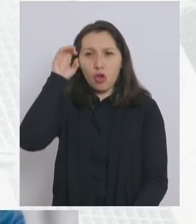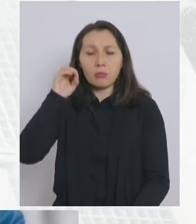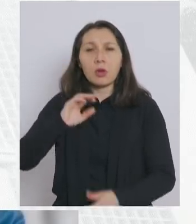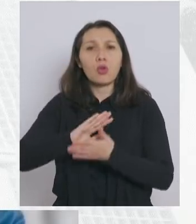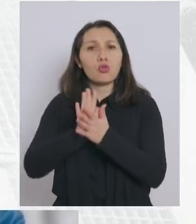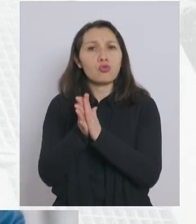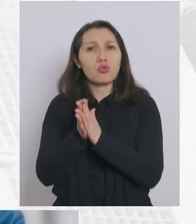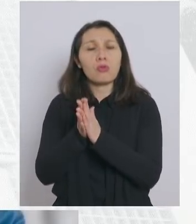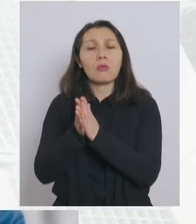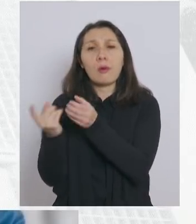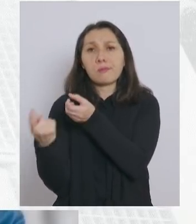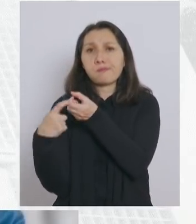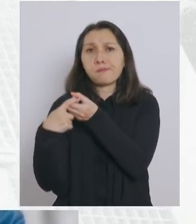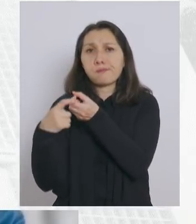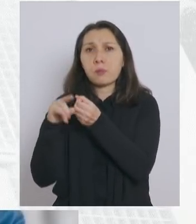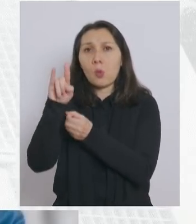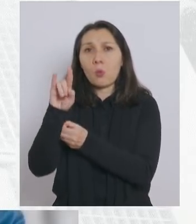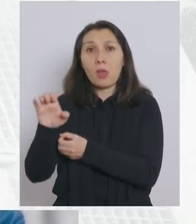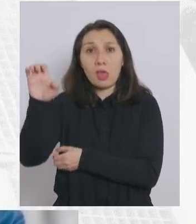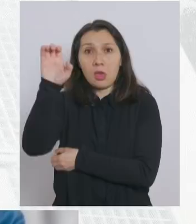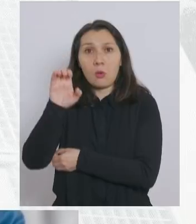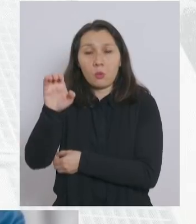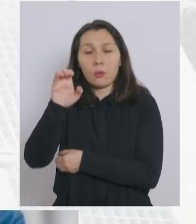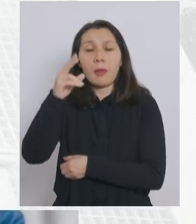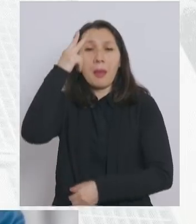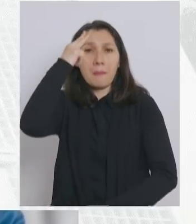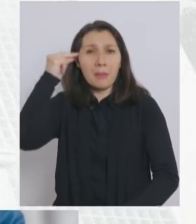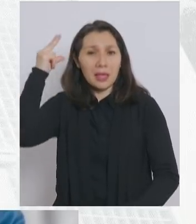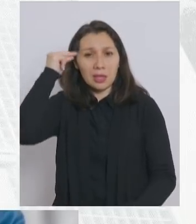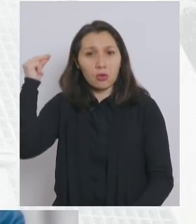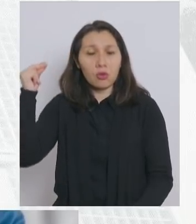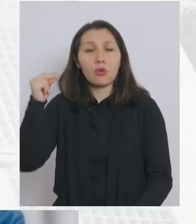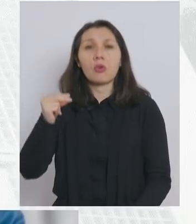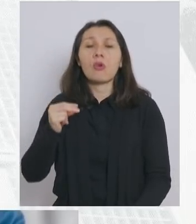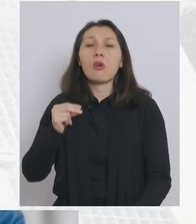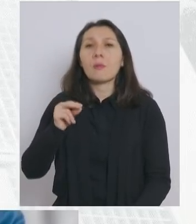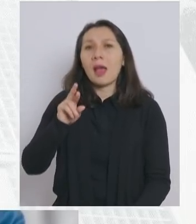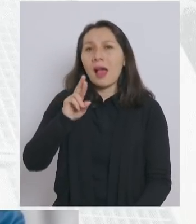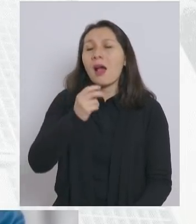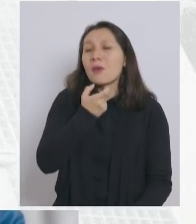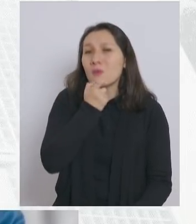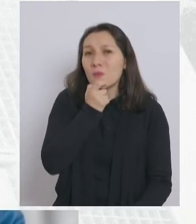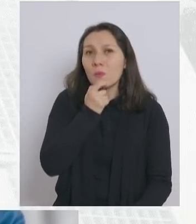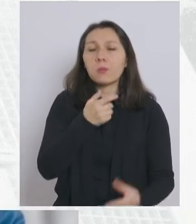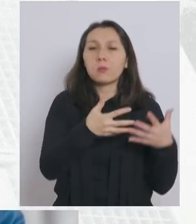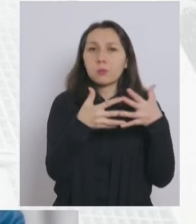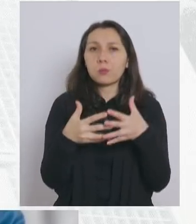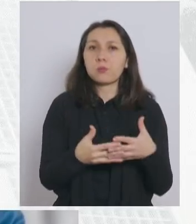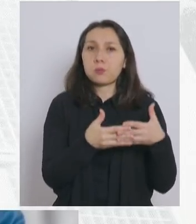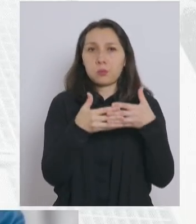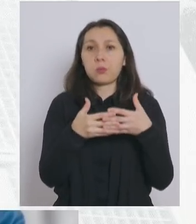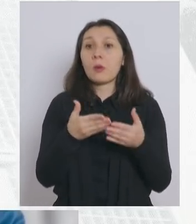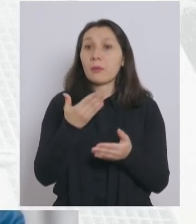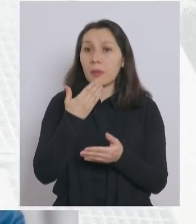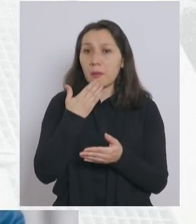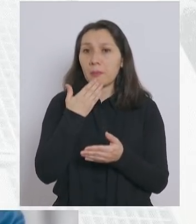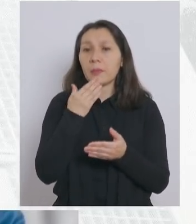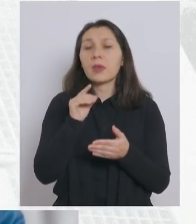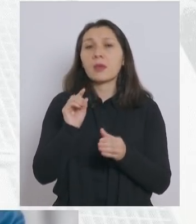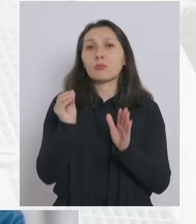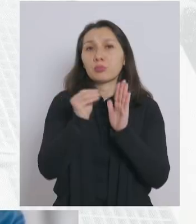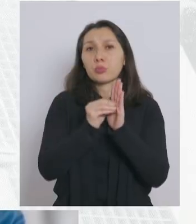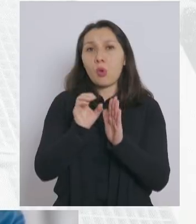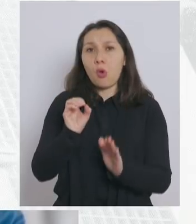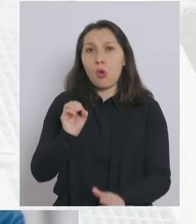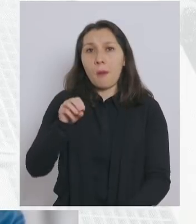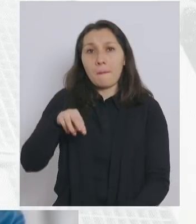países pertenecientes a la Unión Europea, México, el Reino Unido, Estados Unidos. Pongo hoy también a la Organización